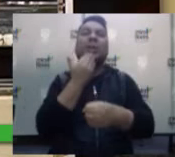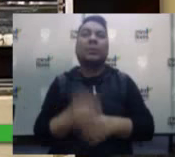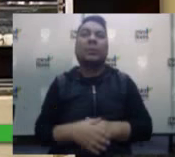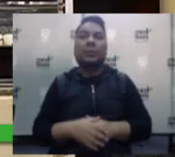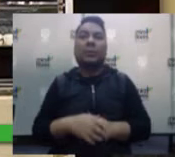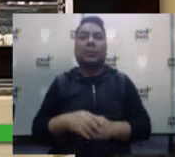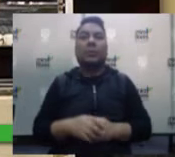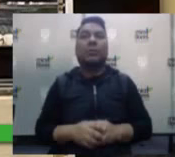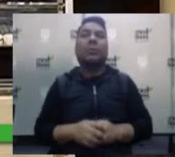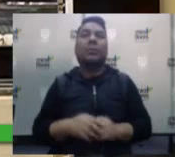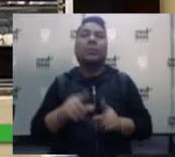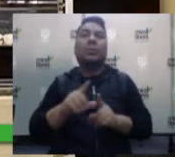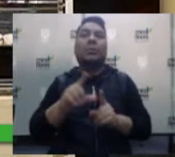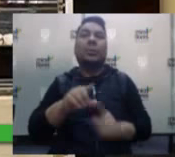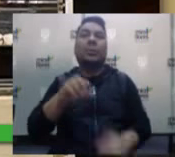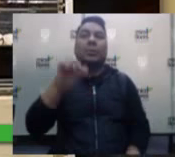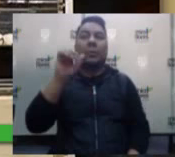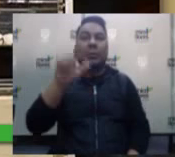letra R.